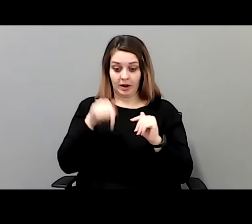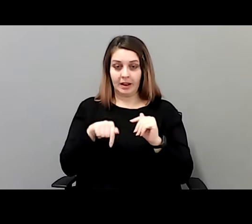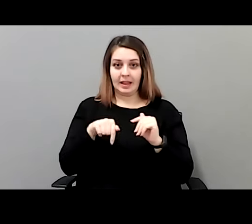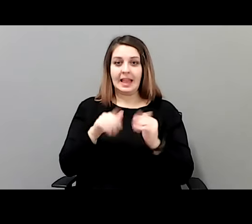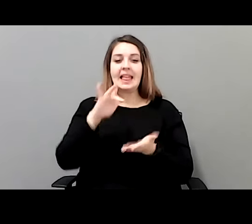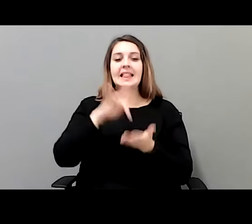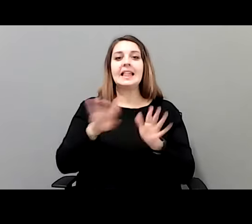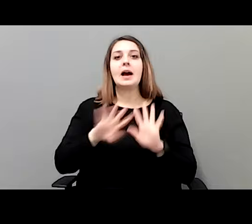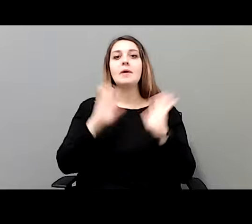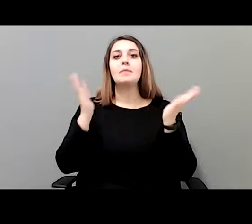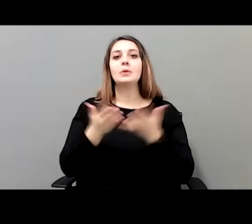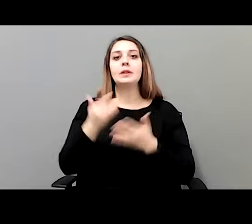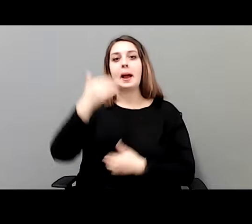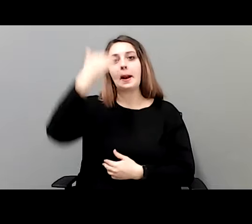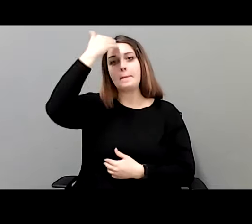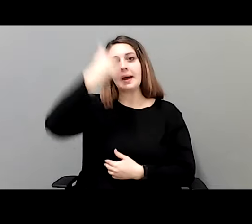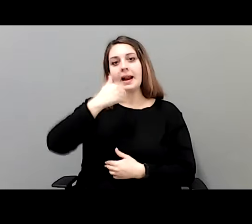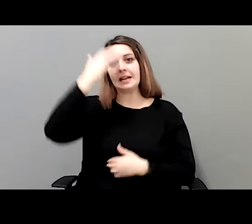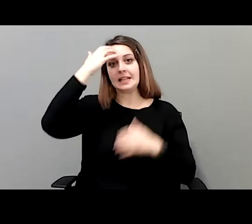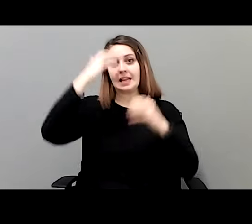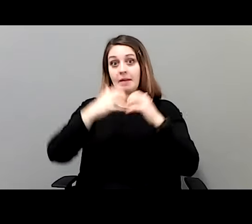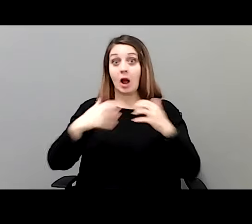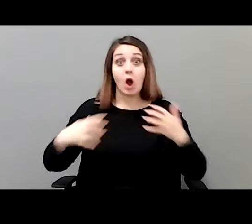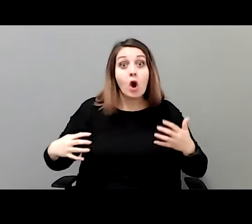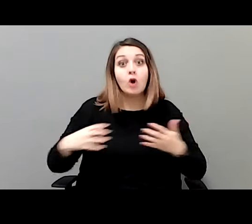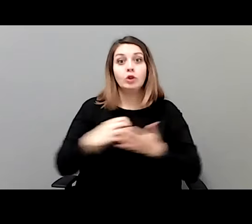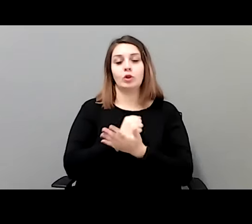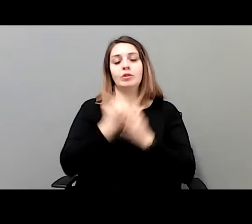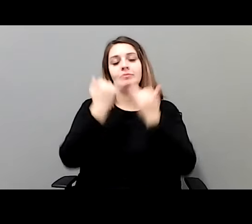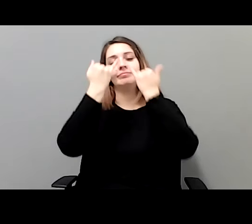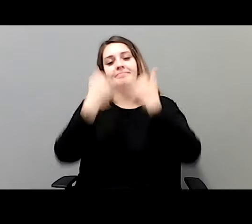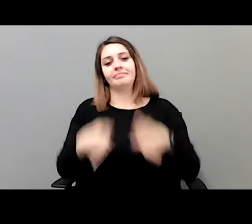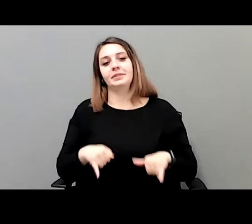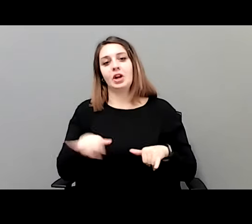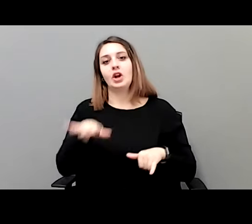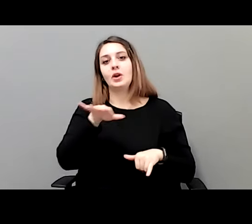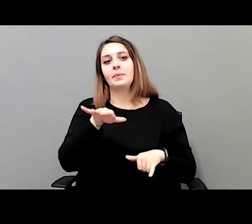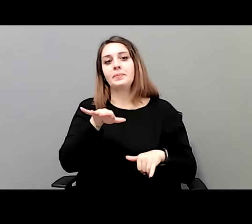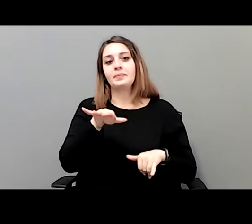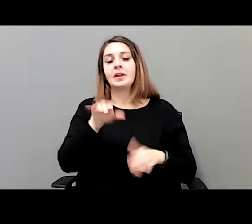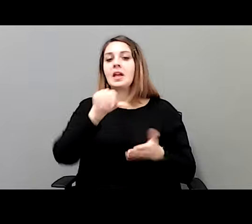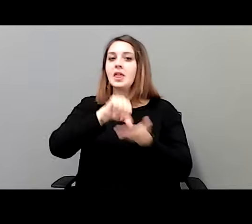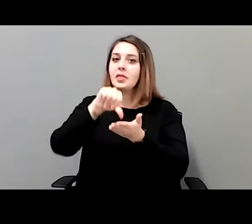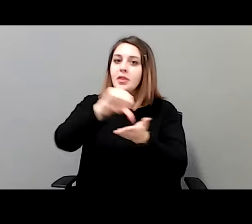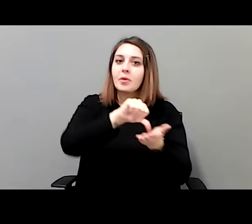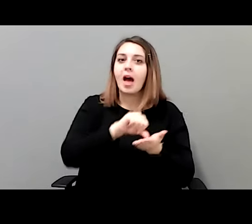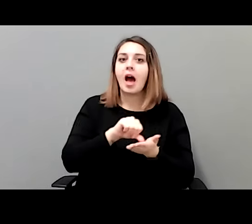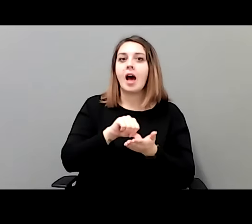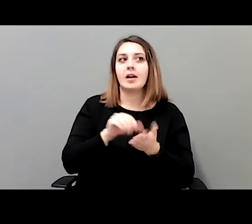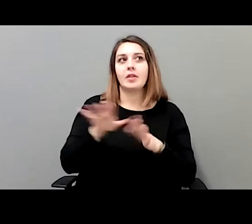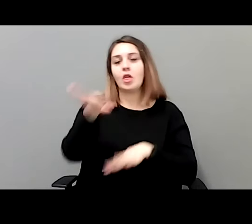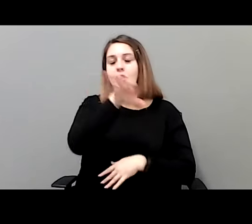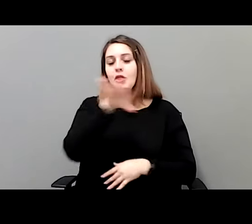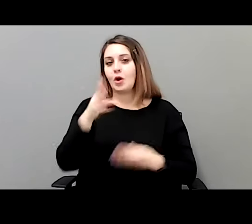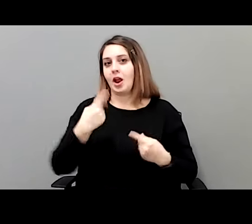Día Mundial de Parálisis Cerebral, todos estaremos celebrándolo en nuestra ciudad, en nuestro